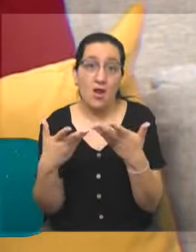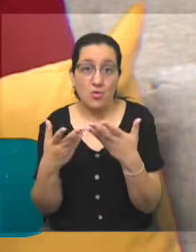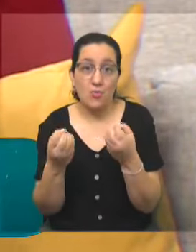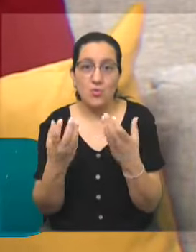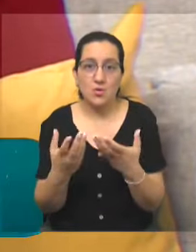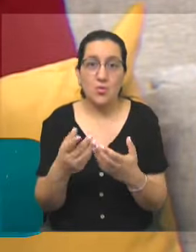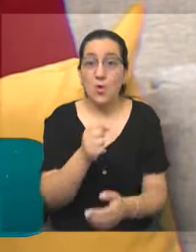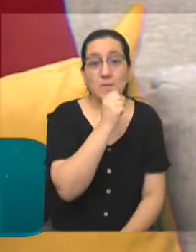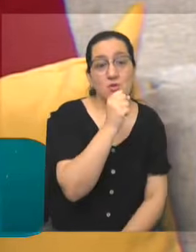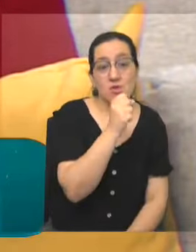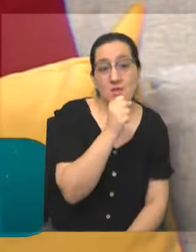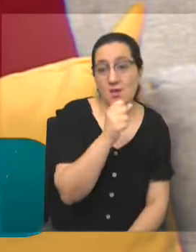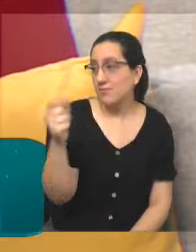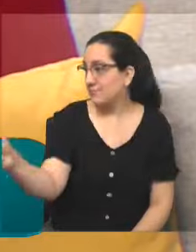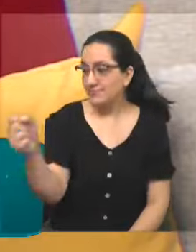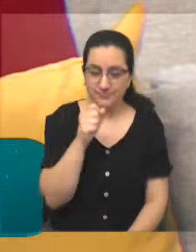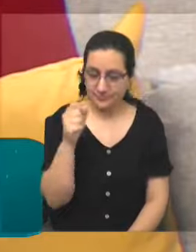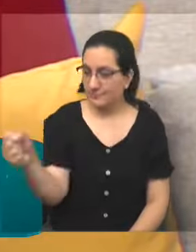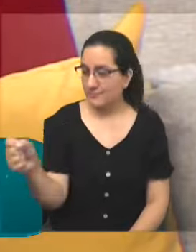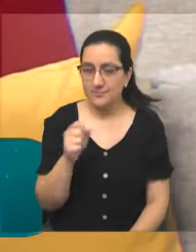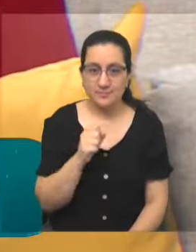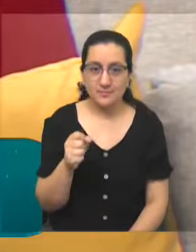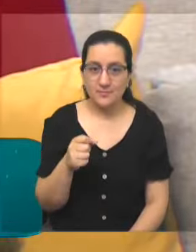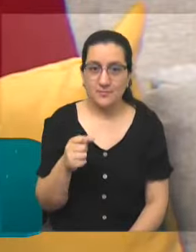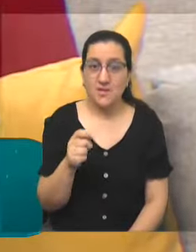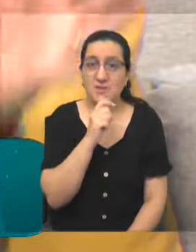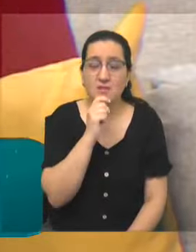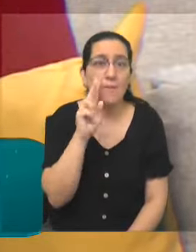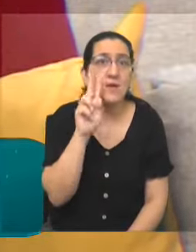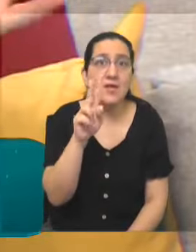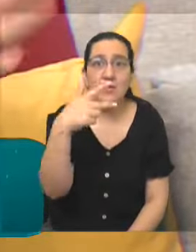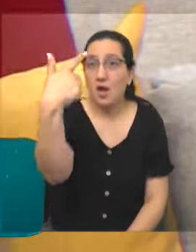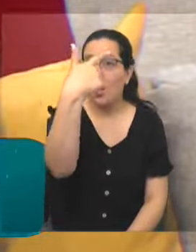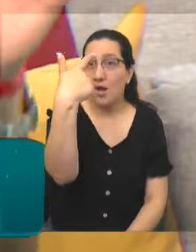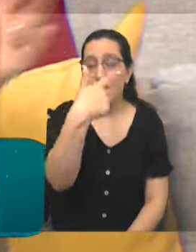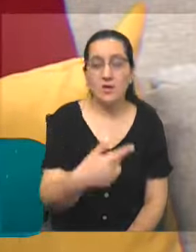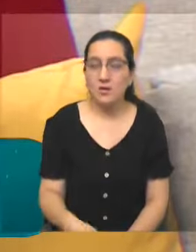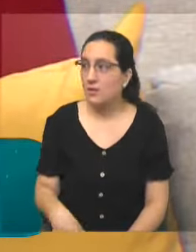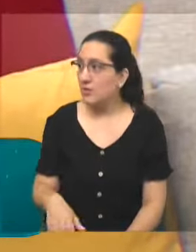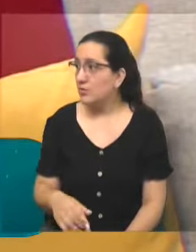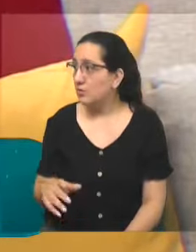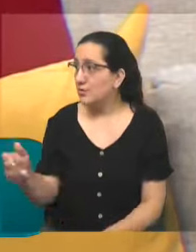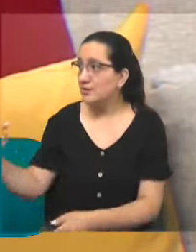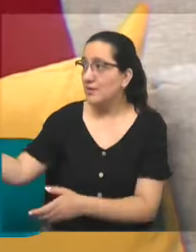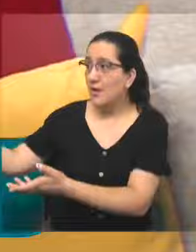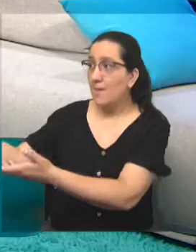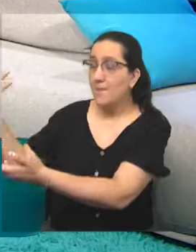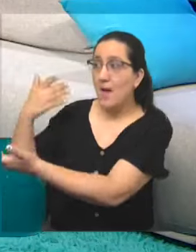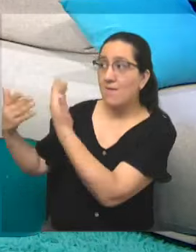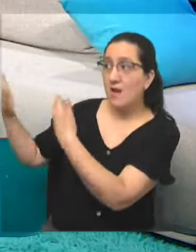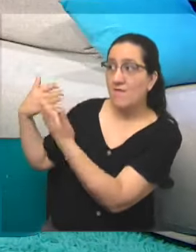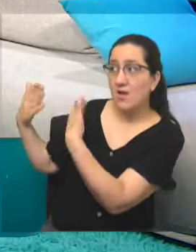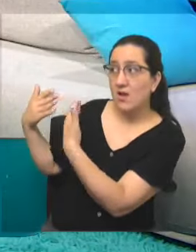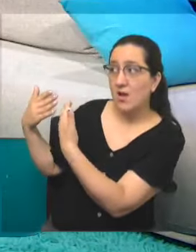uno está como periodista ahí y te pasaba que el entrevistado miraba a la cámara porque había venido un experto en comunicación que les enseñó que había que responder a la cámara.